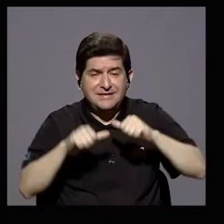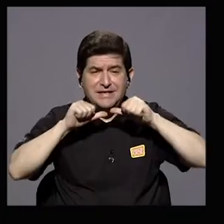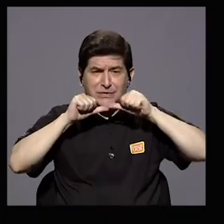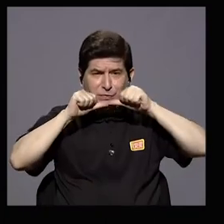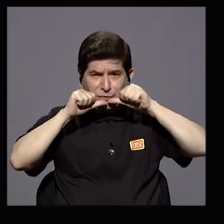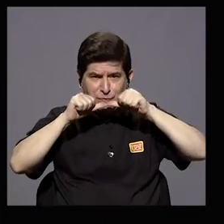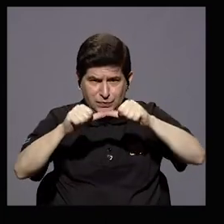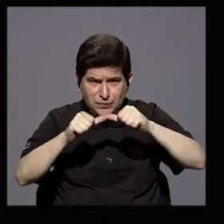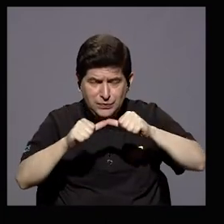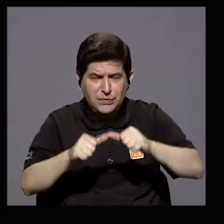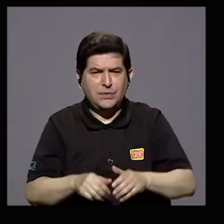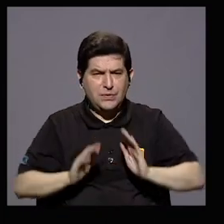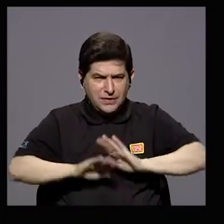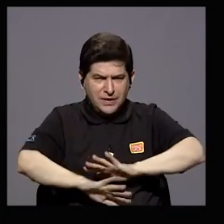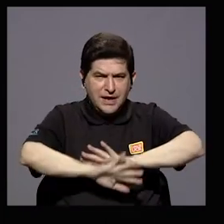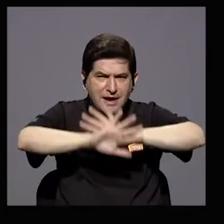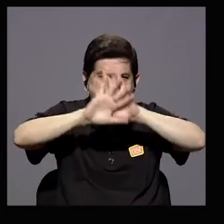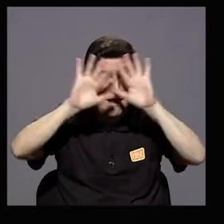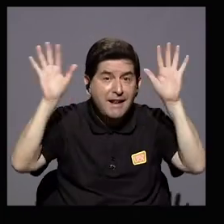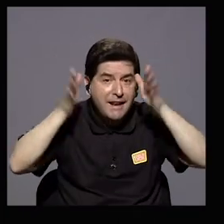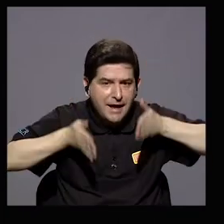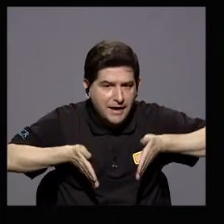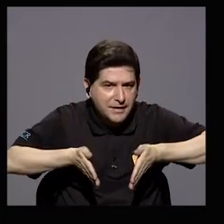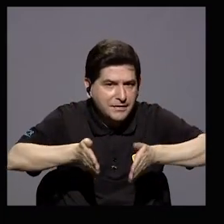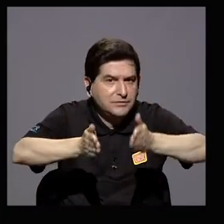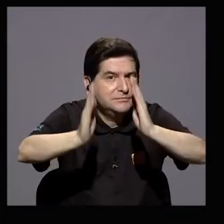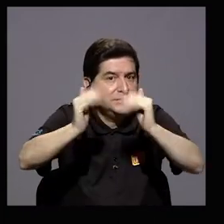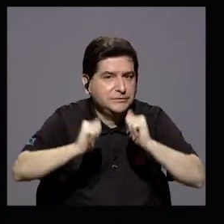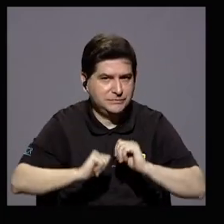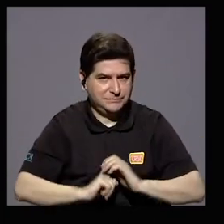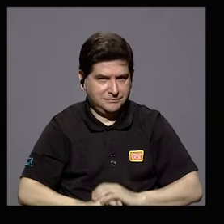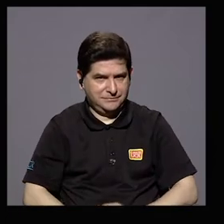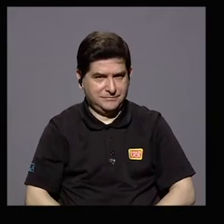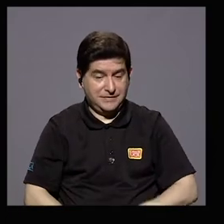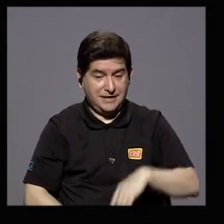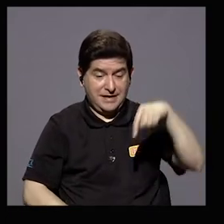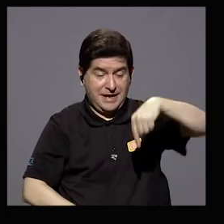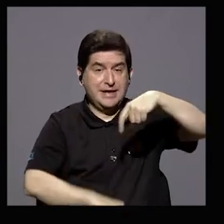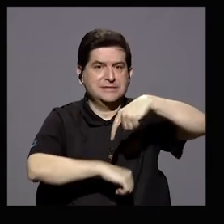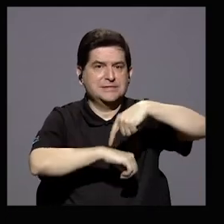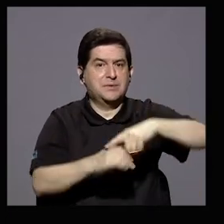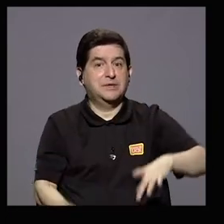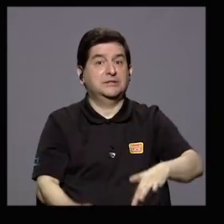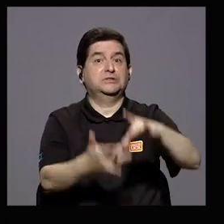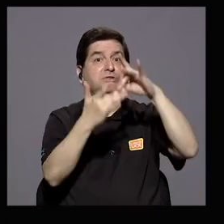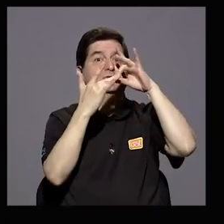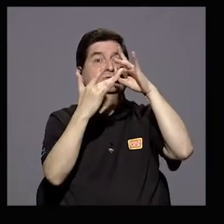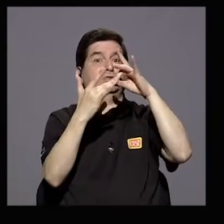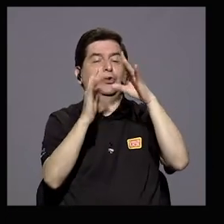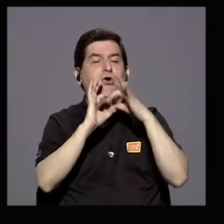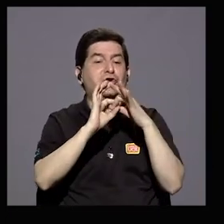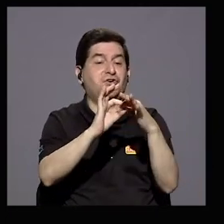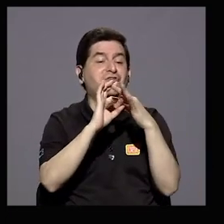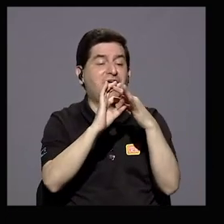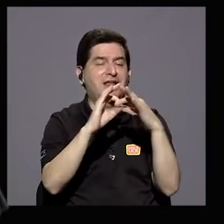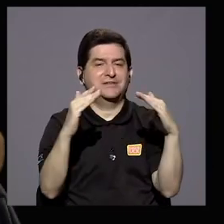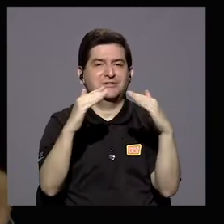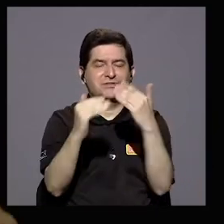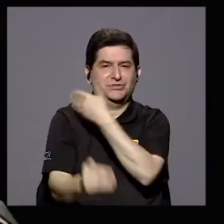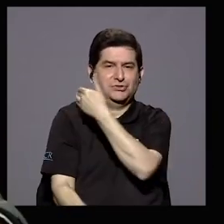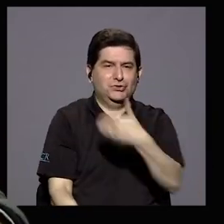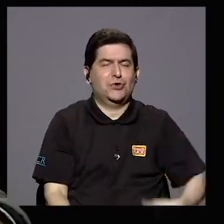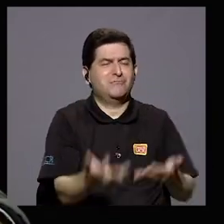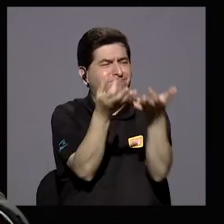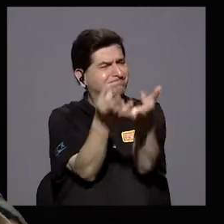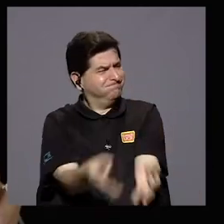una hoja de ruta clara, sobre todo en este momento que esa relación con Casa Presidencial